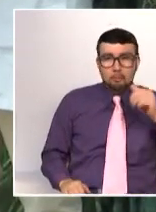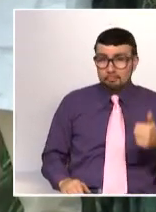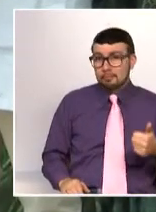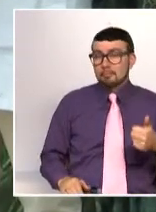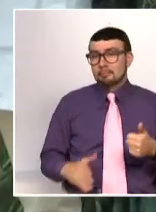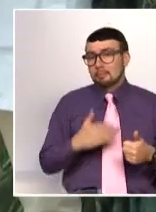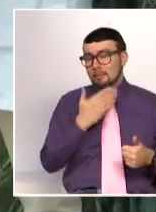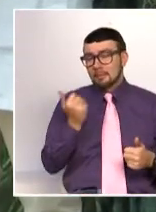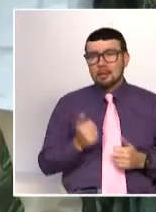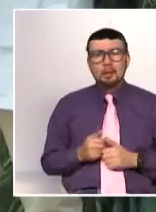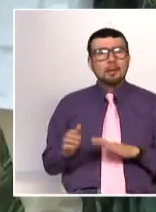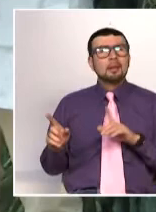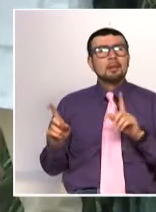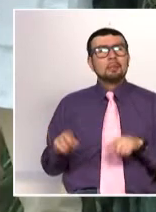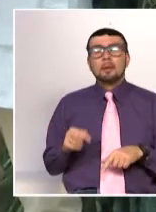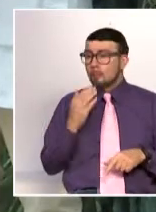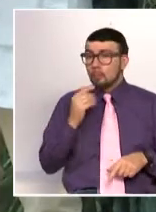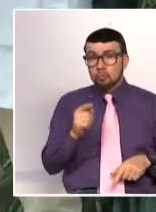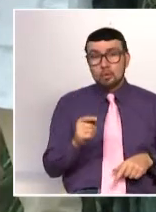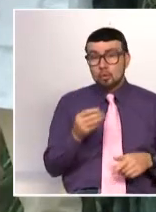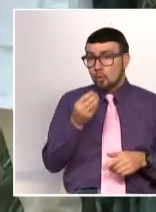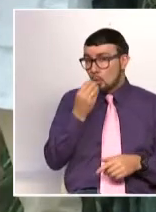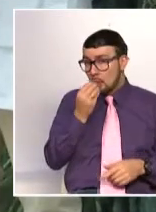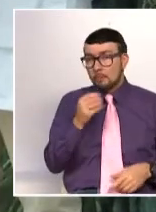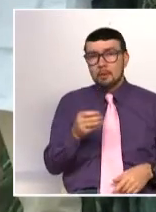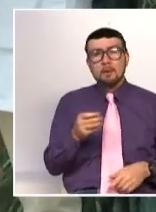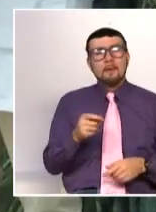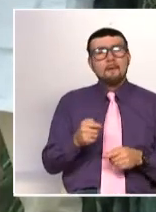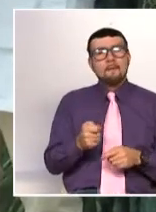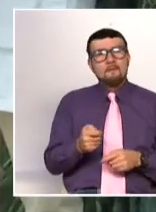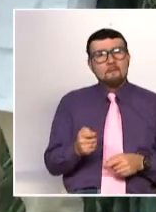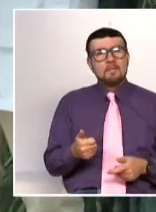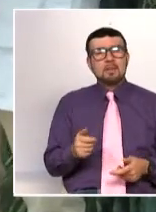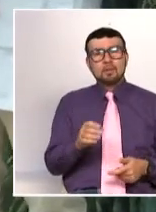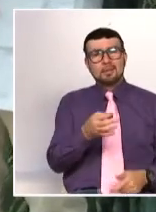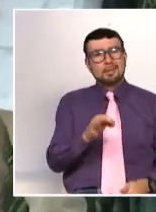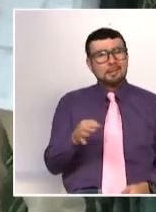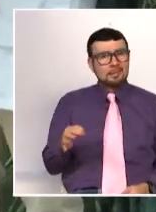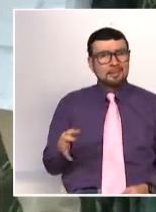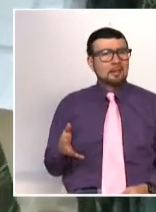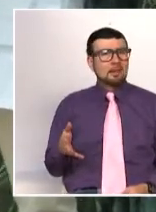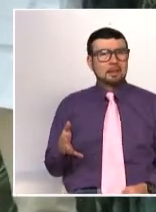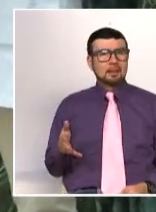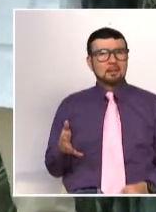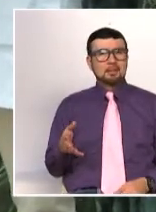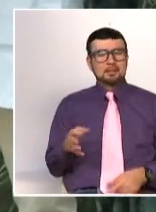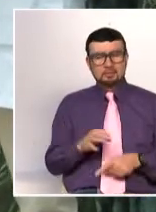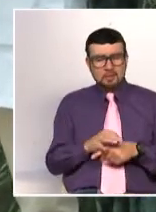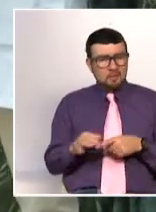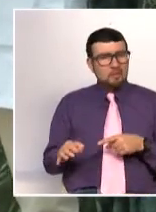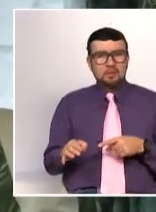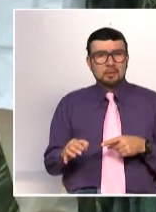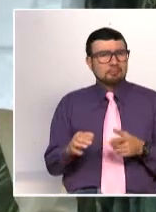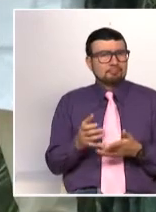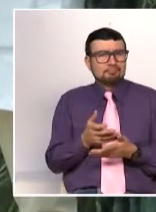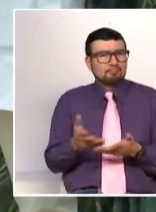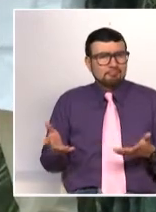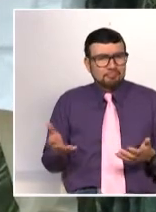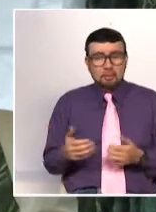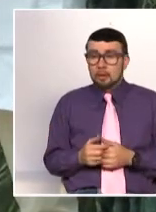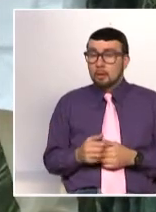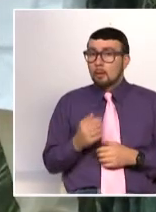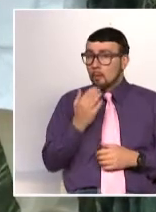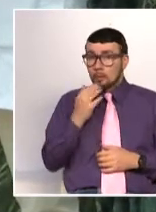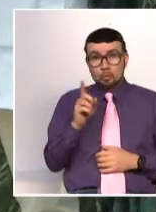una legumbre y si van a comer frijoles lentejas y las árboles a los garbanzos y todo esto que no se